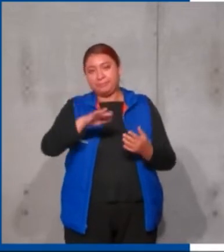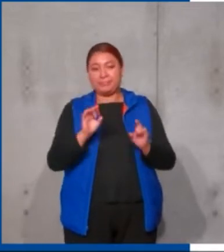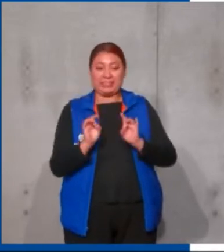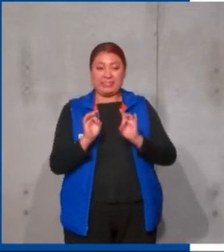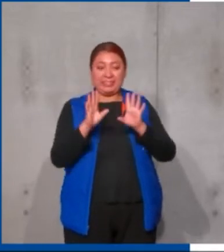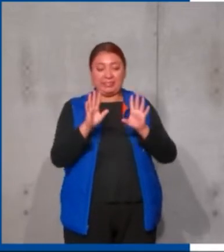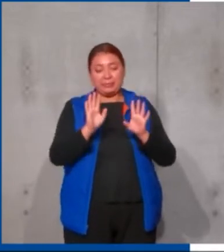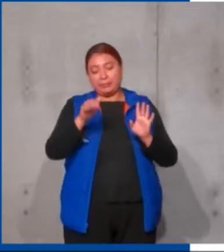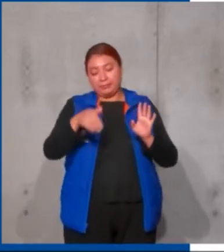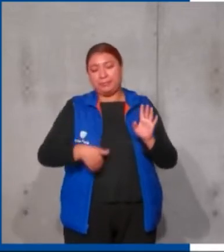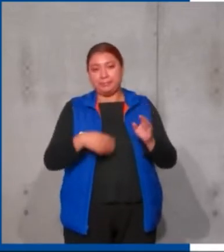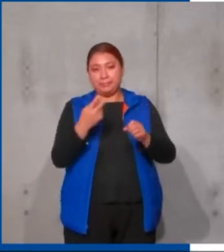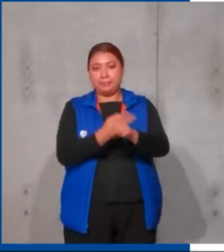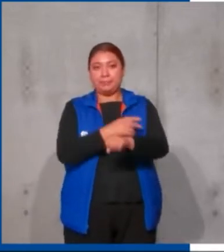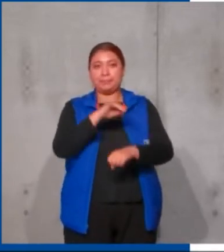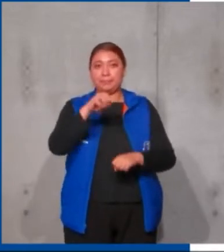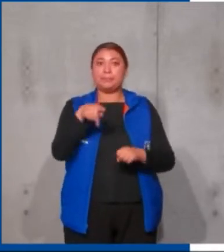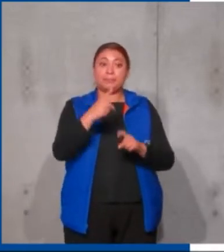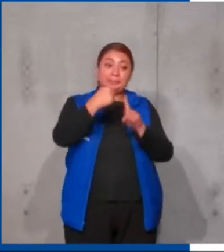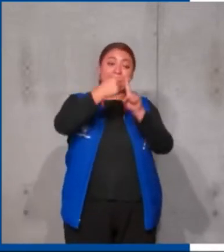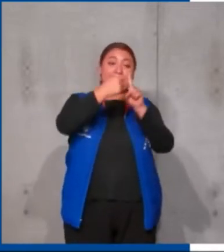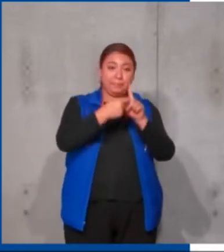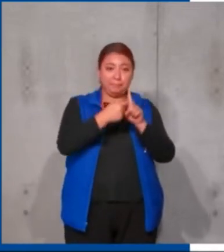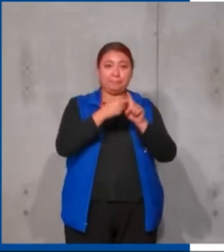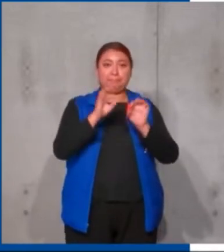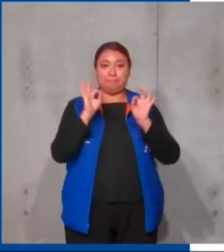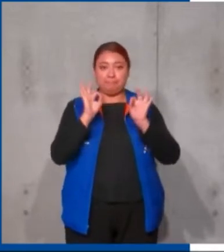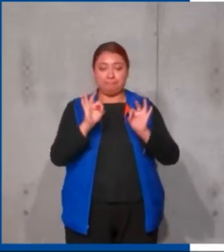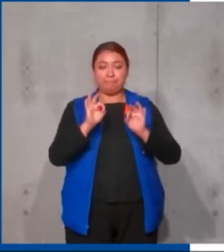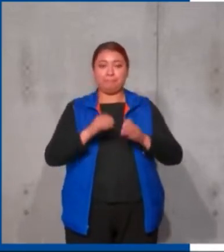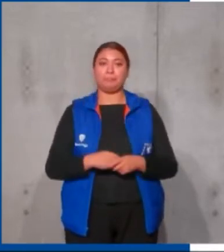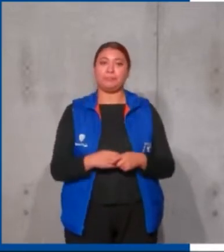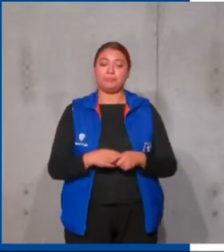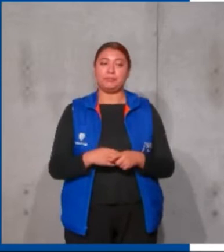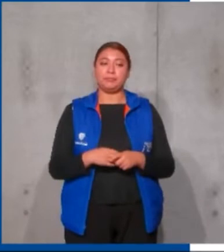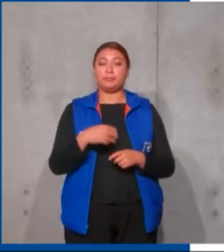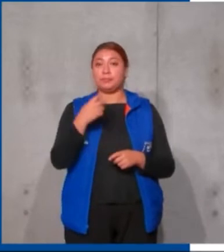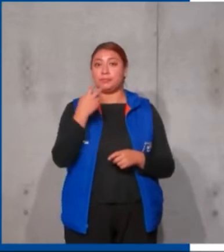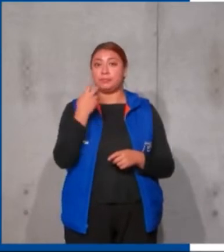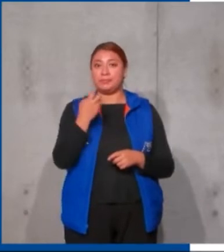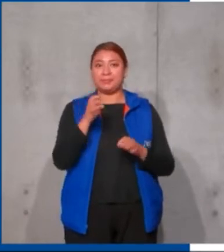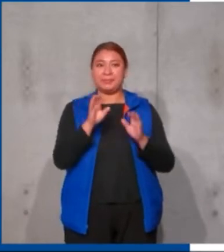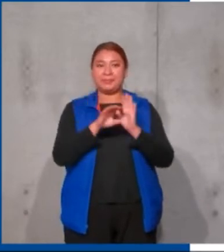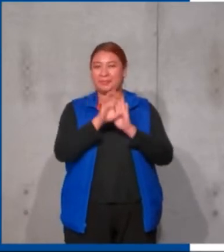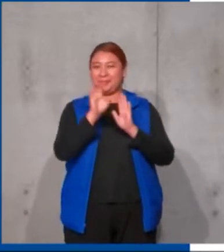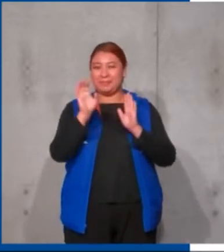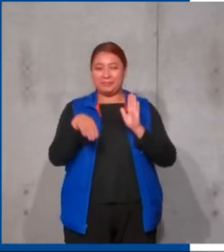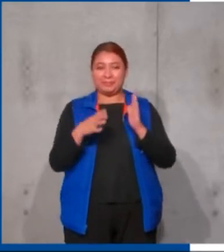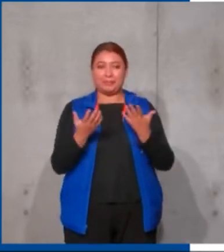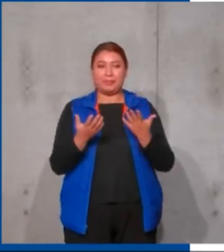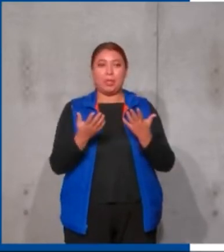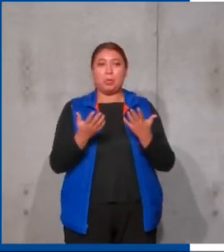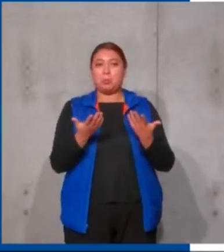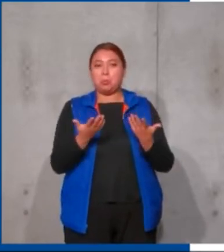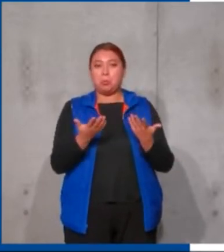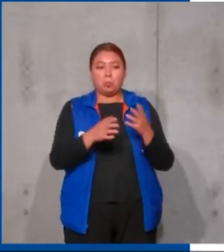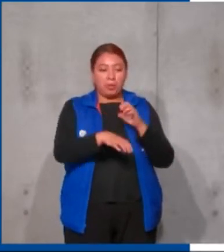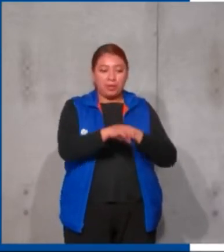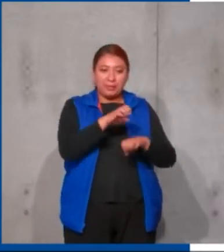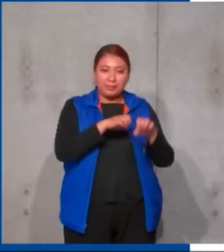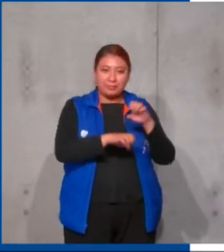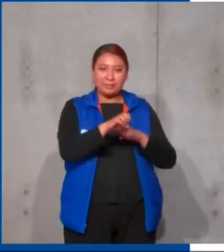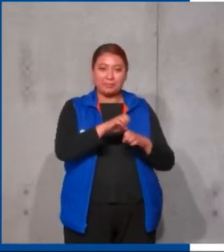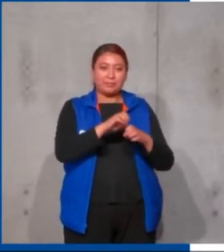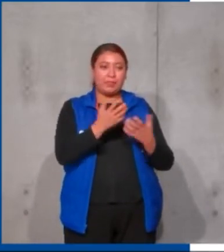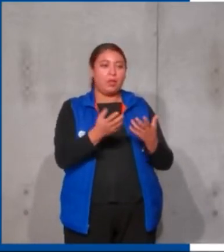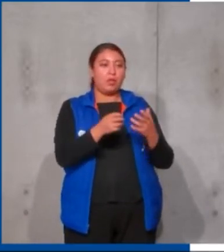un riesgo latente. Emergente, pues hay muchas veces que, por ejemplo, ocurre algo en nuestro